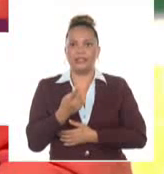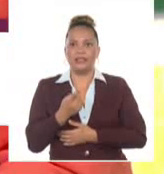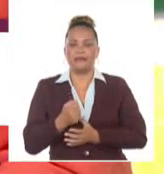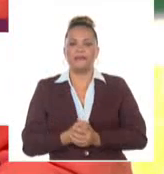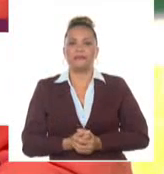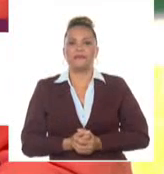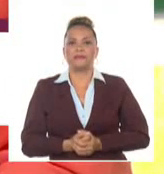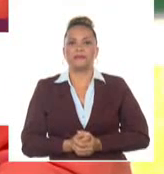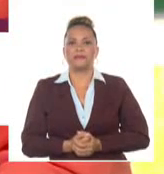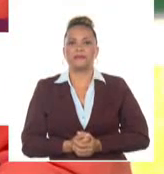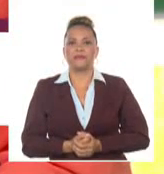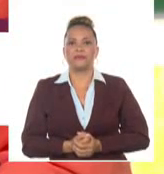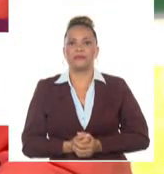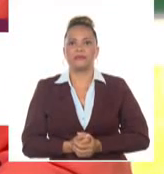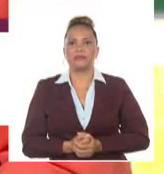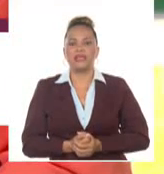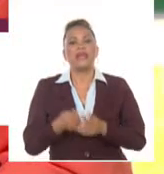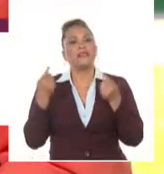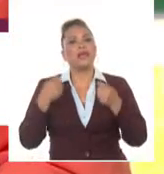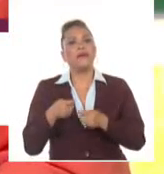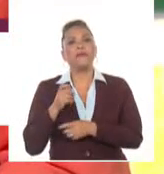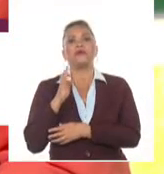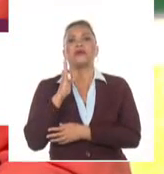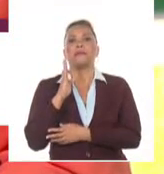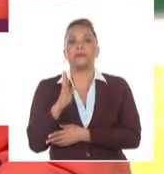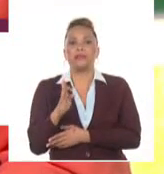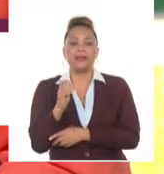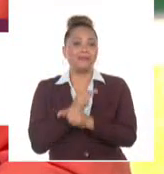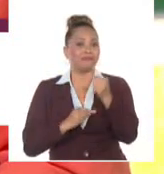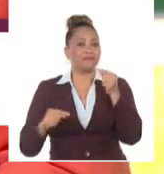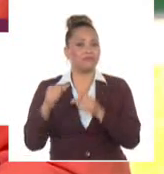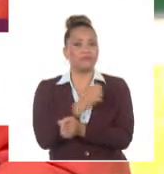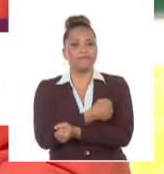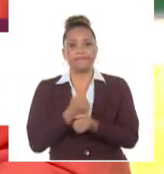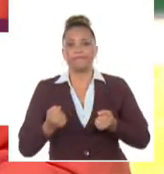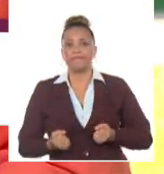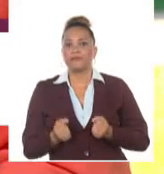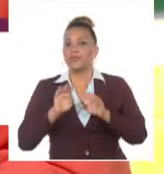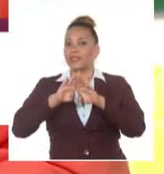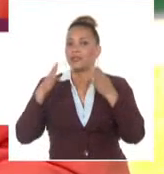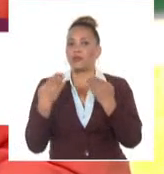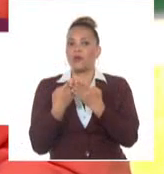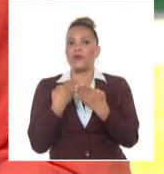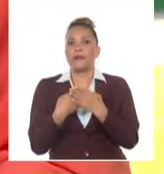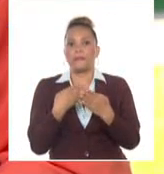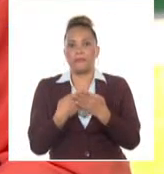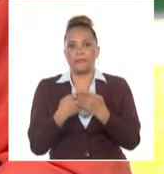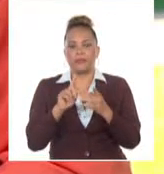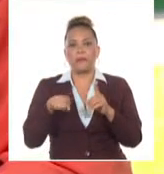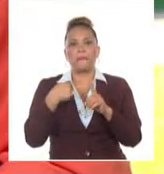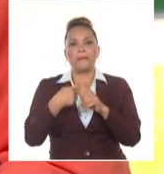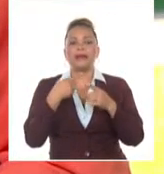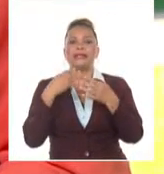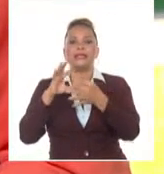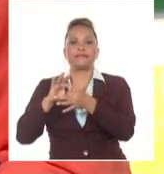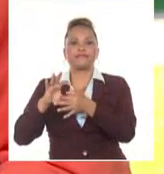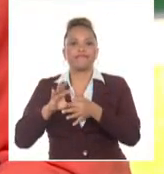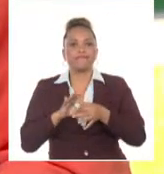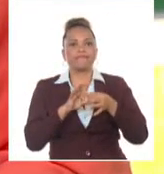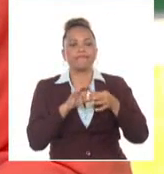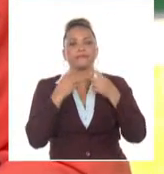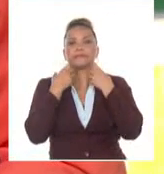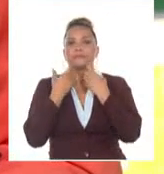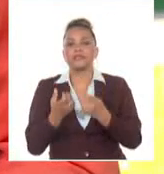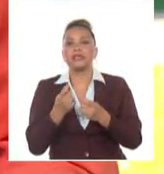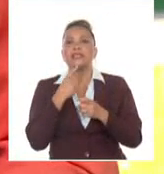naturaleza si no respetamos y admiramos el esfuerzo de los actores locales y de los encadenamientos necesarios